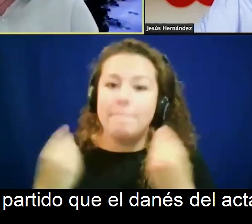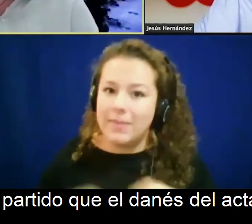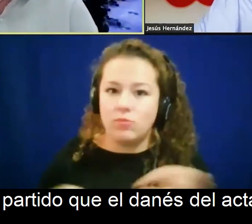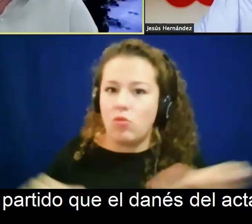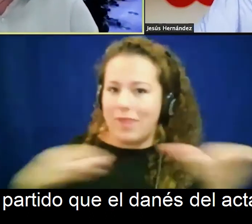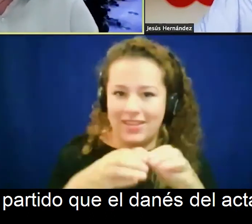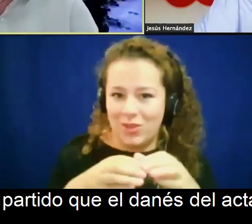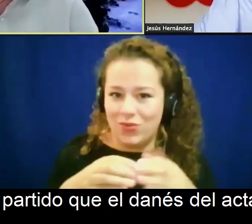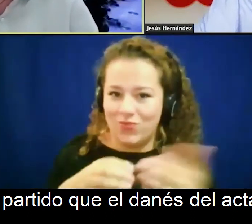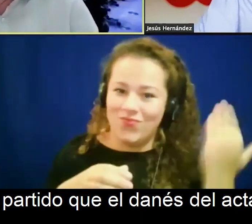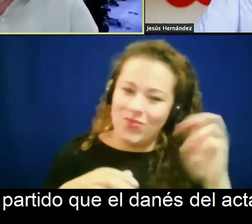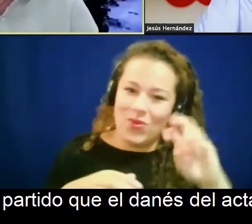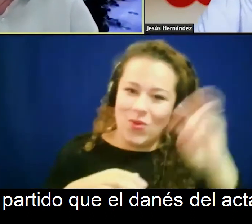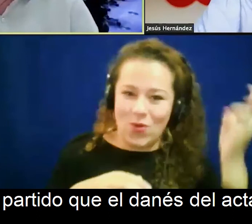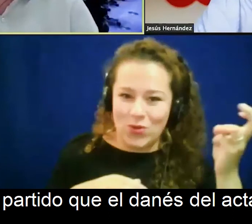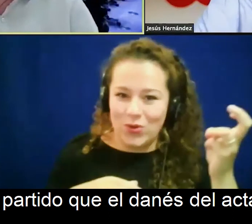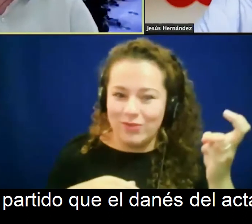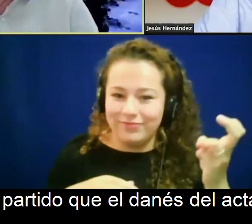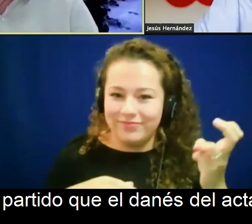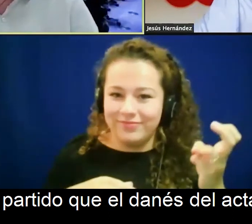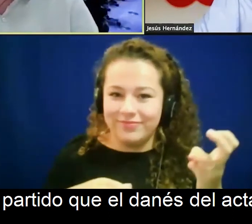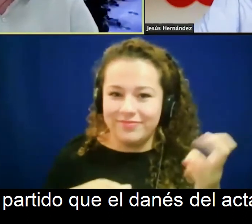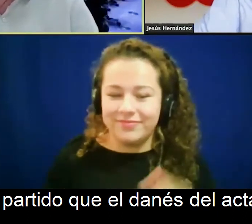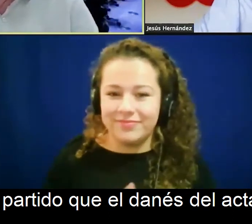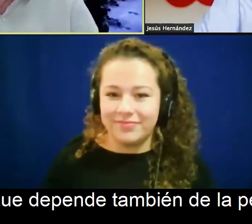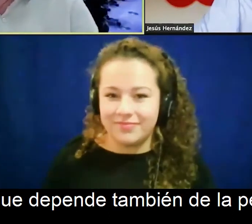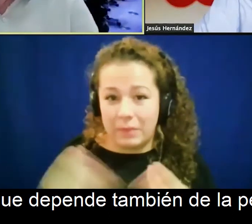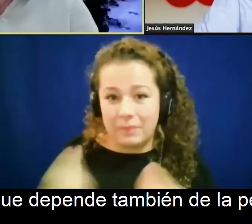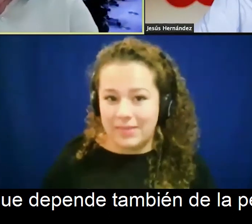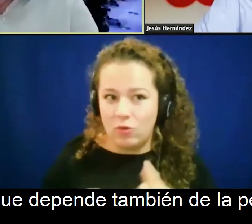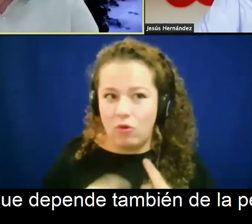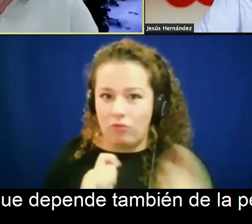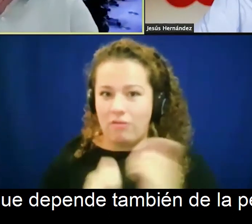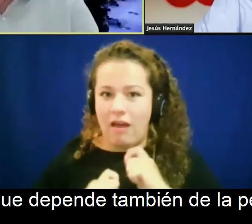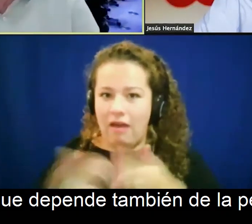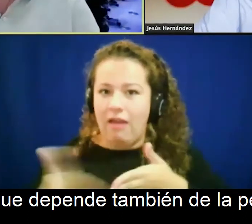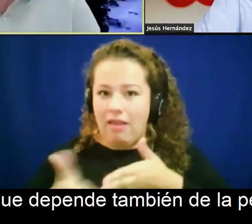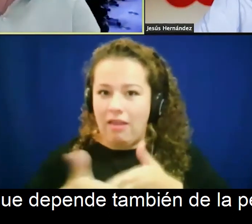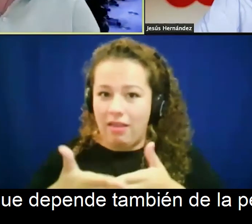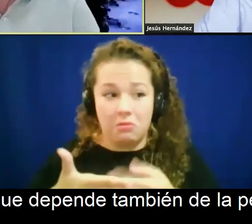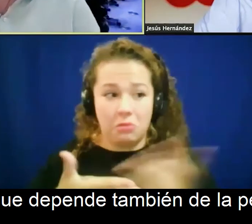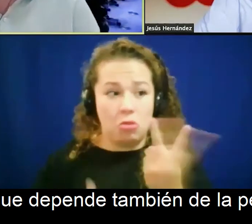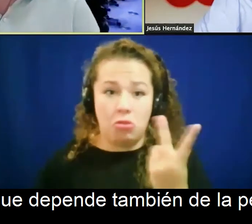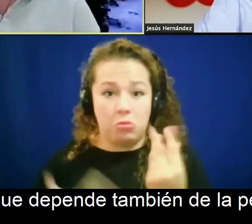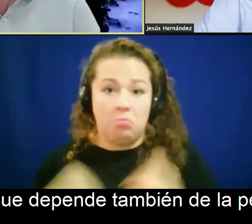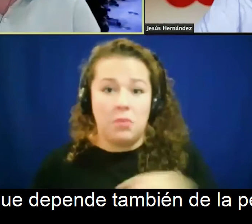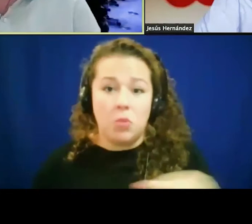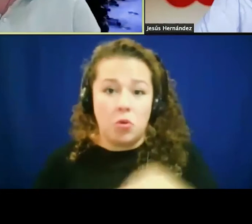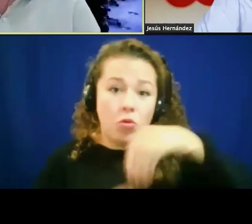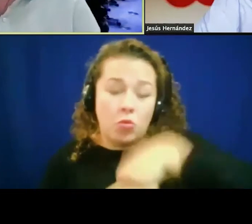la Accessibility Act, del Acta de Accesibilidad. O sea que ya te digo, que depende un poco también de la persona a